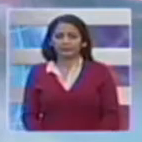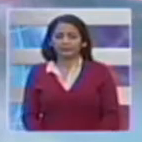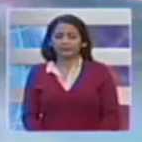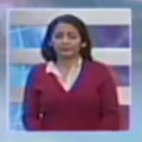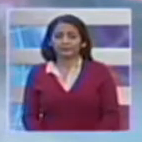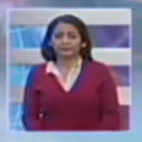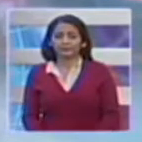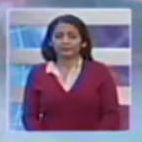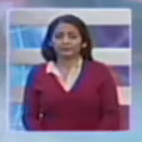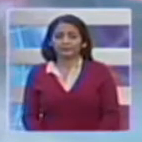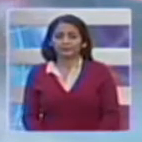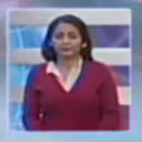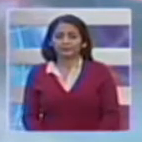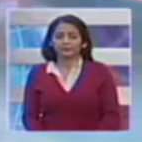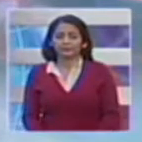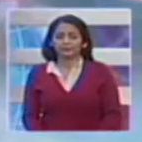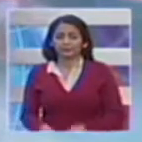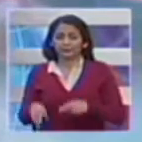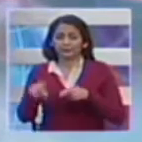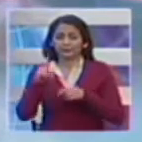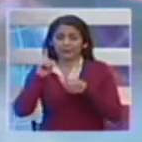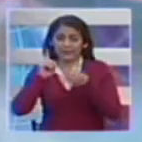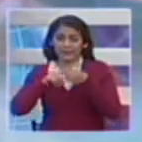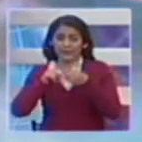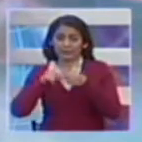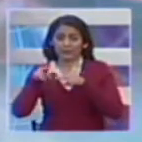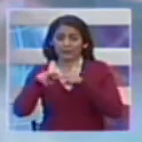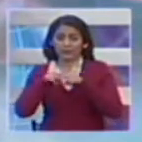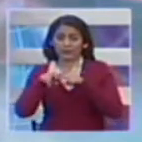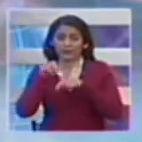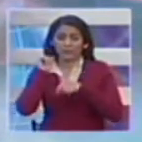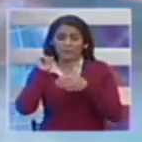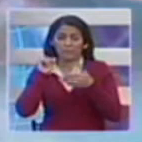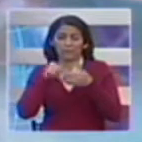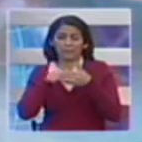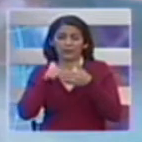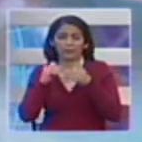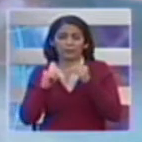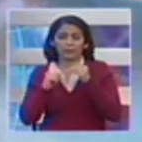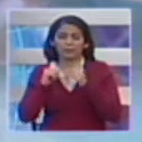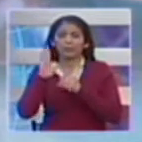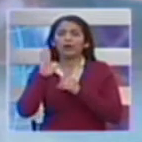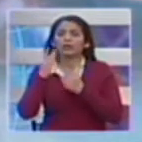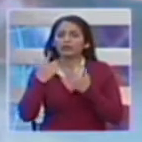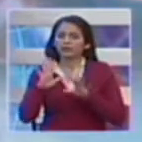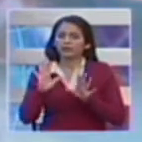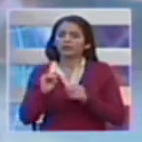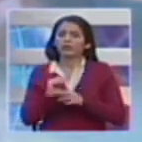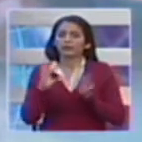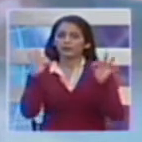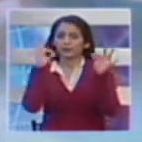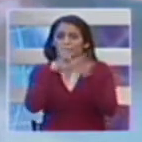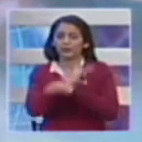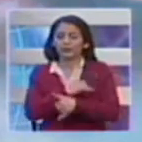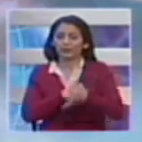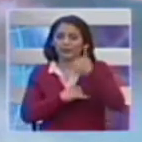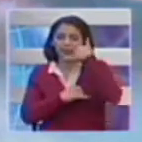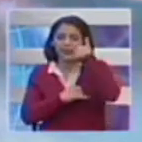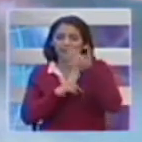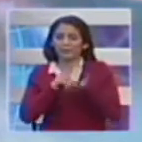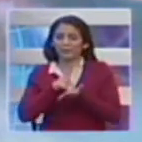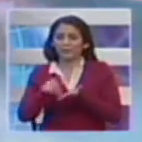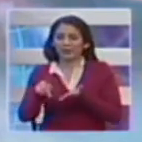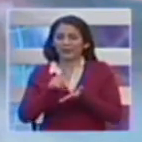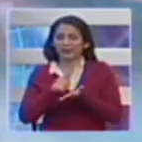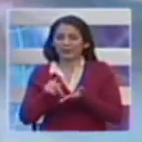Más de 1000 unidades de taxis en Quito cuentan desde hoy con el sistema de pago de dinero electrónico. El programa brindará mayor seguridad a